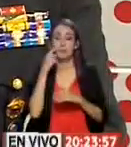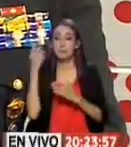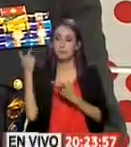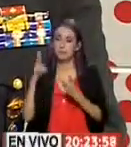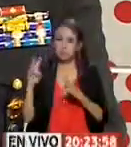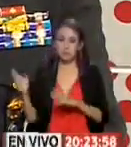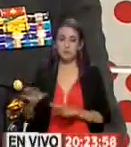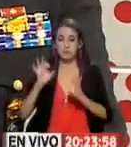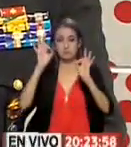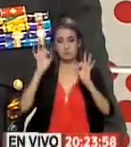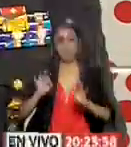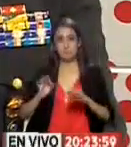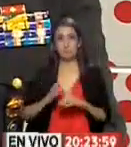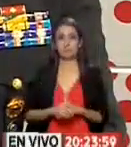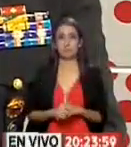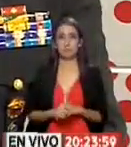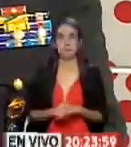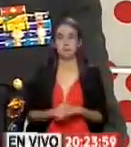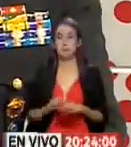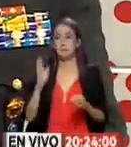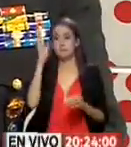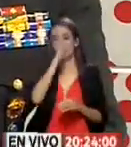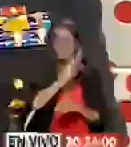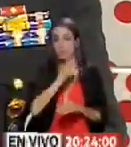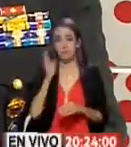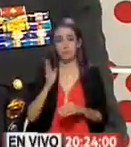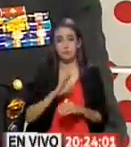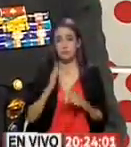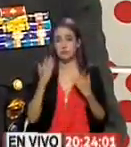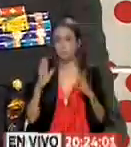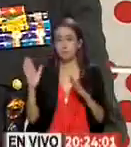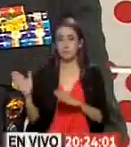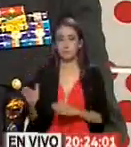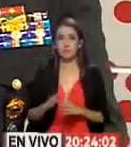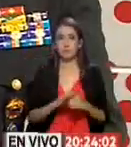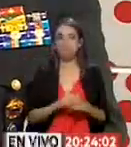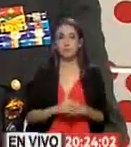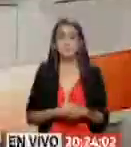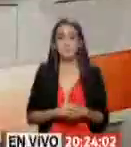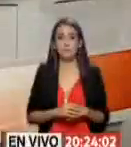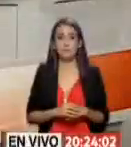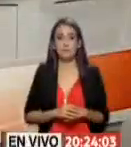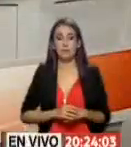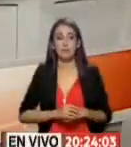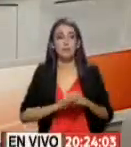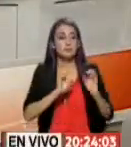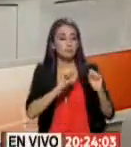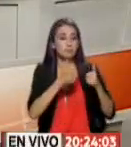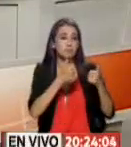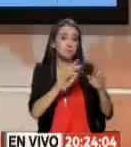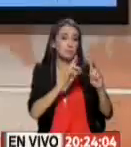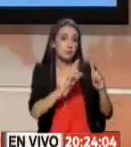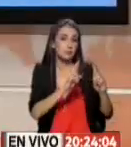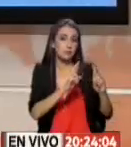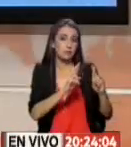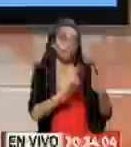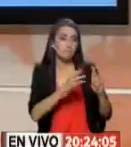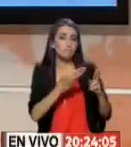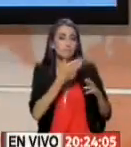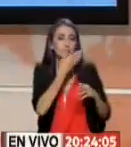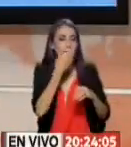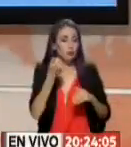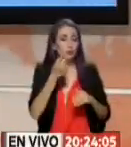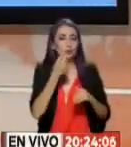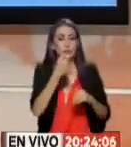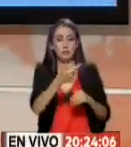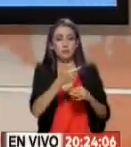nuestro deber cívico de nunca fallar a nuestra patria. Afortunadamente fueron pocos días, pocas semanas de conflicto